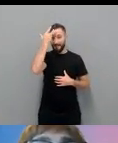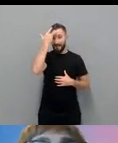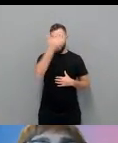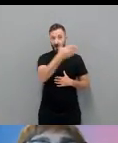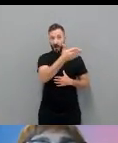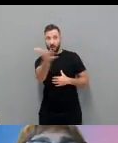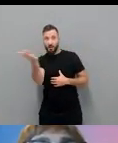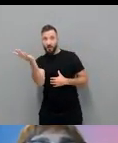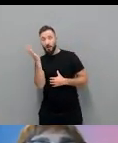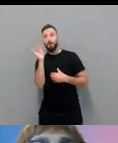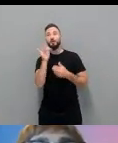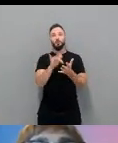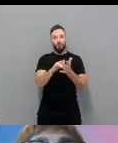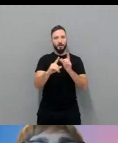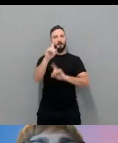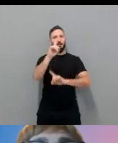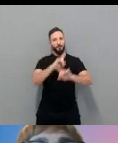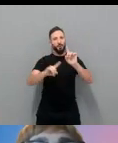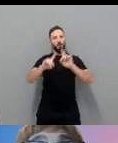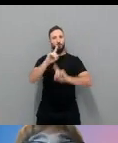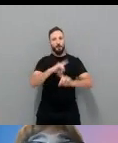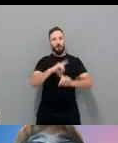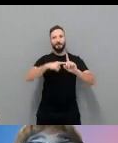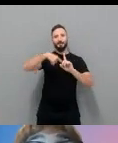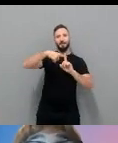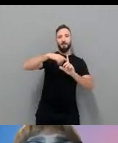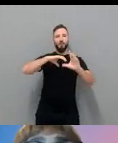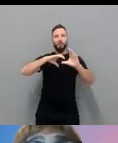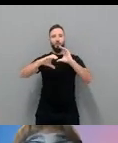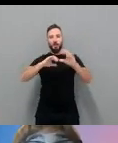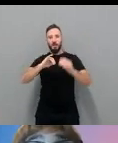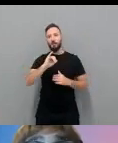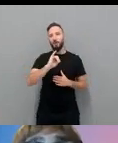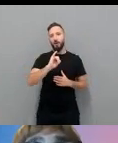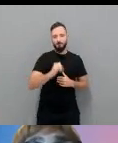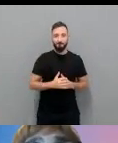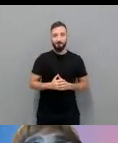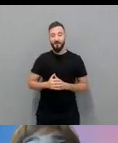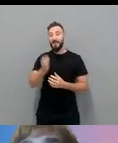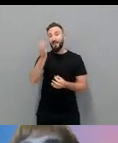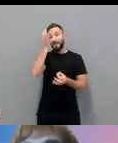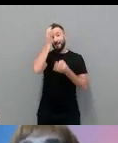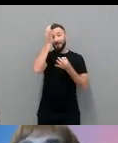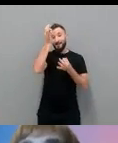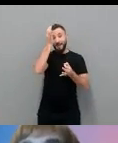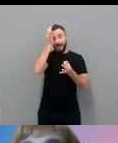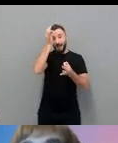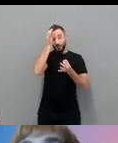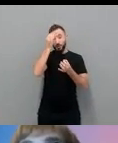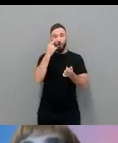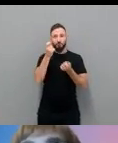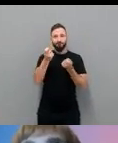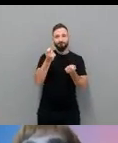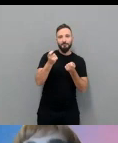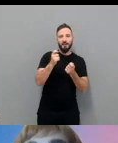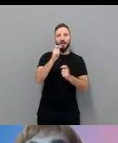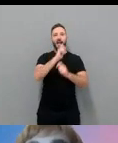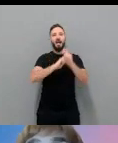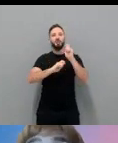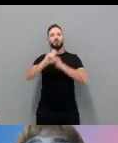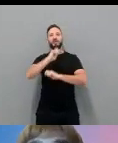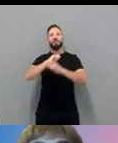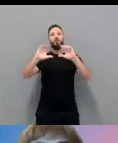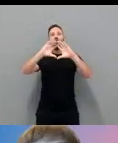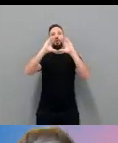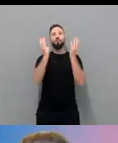tienen dificultades a nivel comunicativo. Los datos que se manejan en la Asociación Mundial